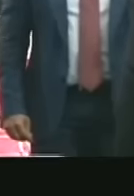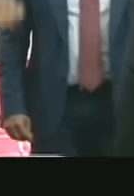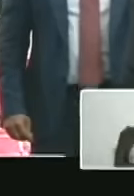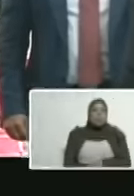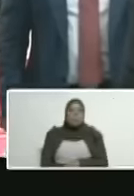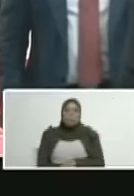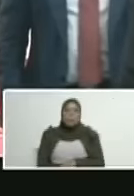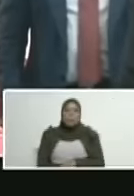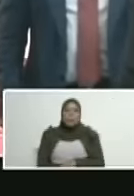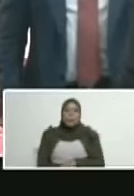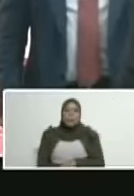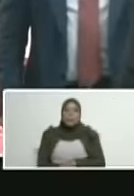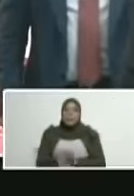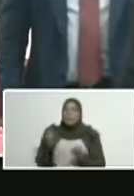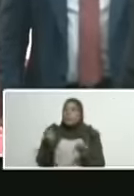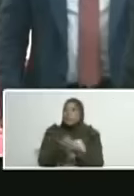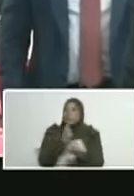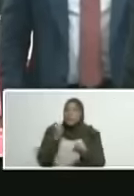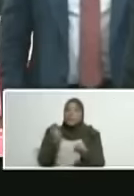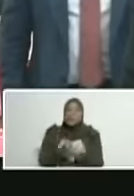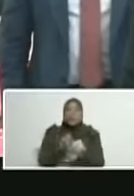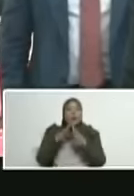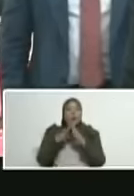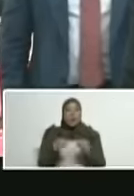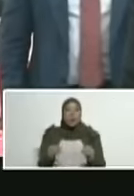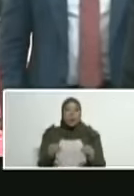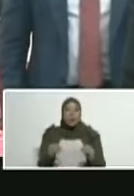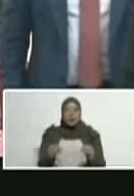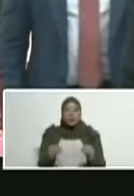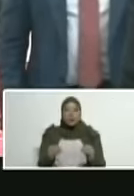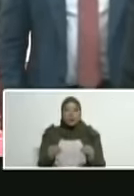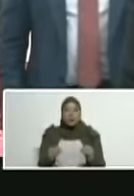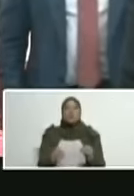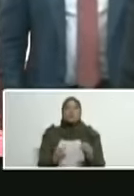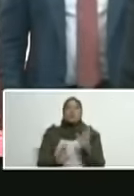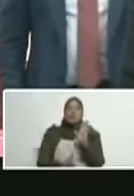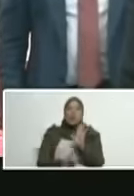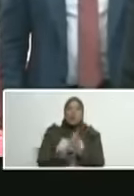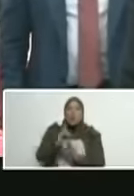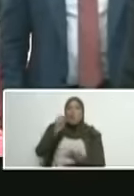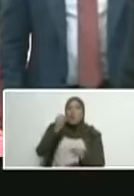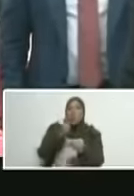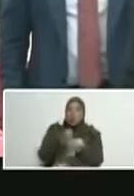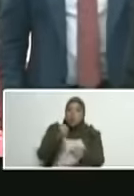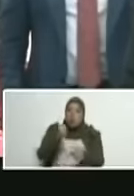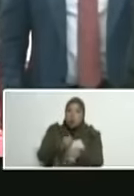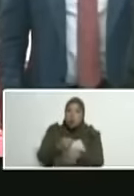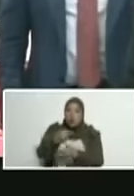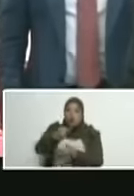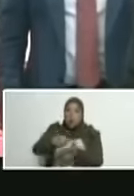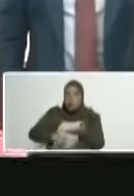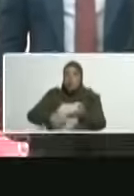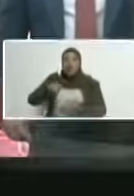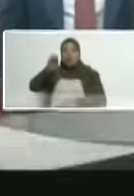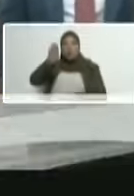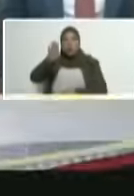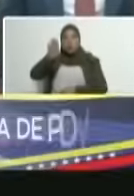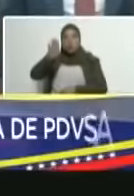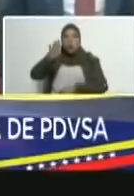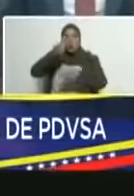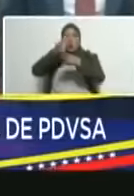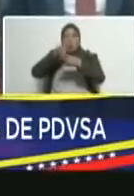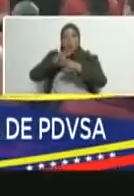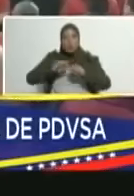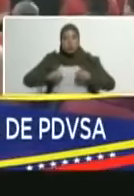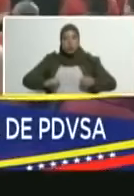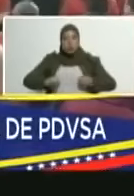los trabajadores, de todas las trabajadoras. Y luego vamos a desarrollar una jornada de firma, juramentación y compromiso